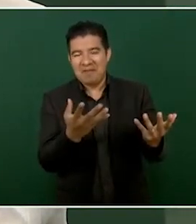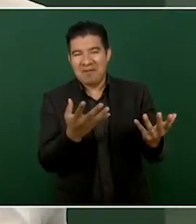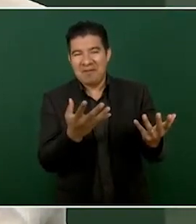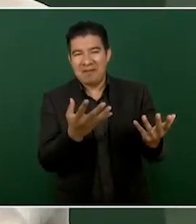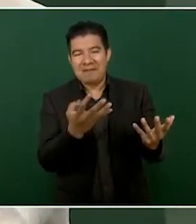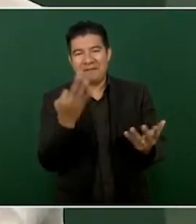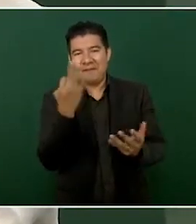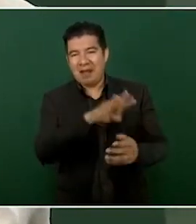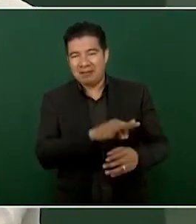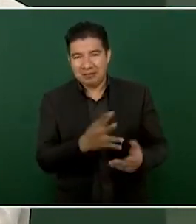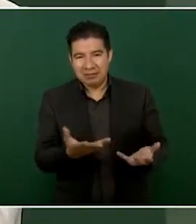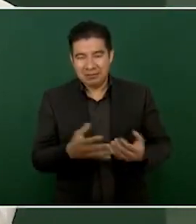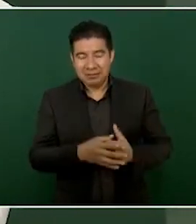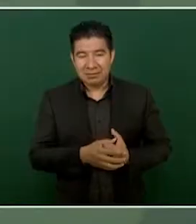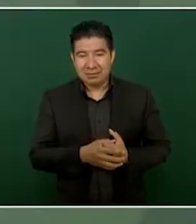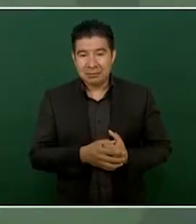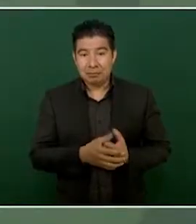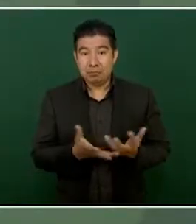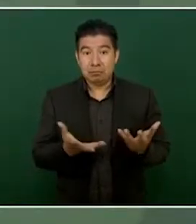Y por eso